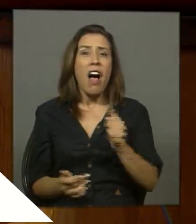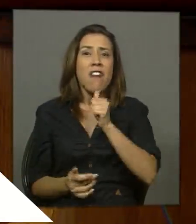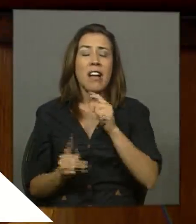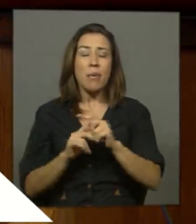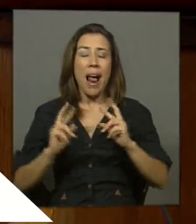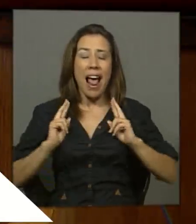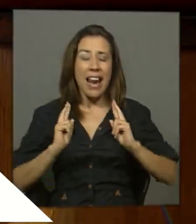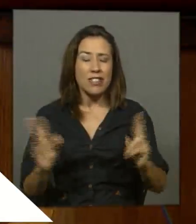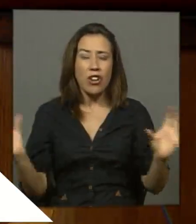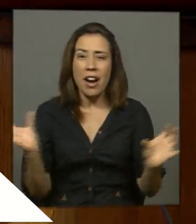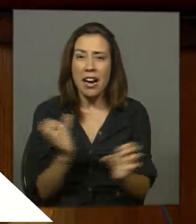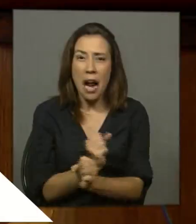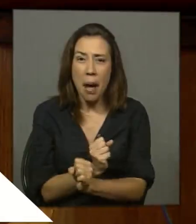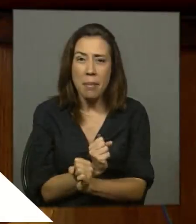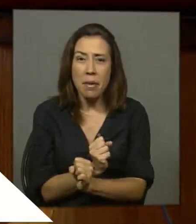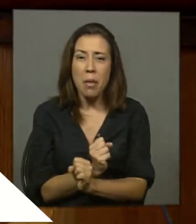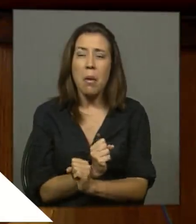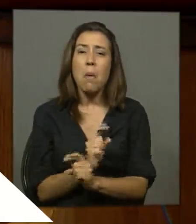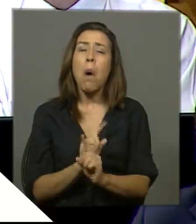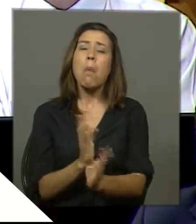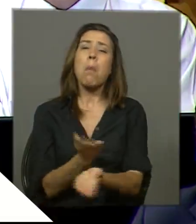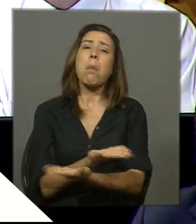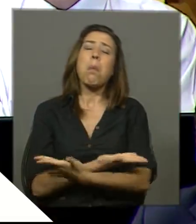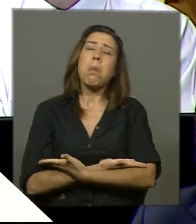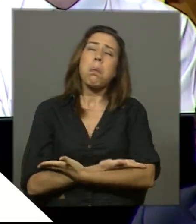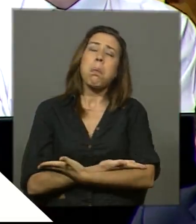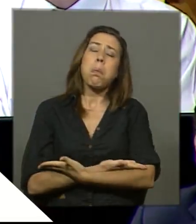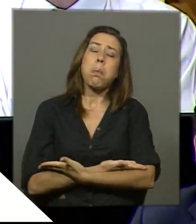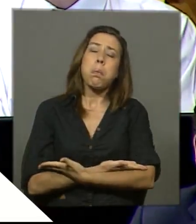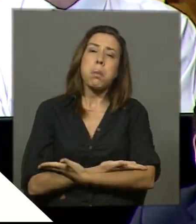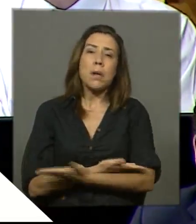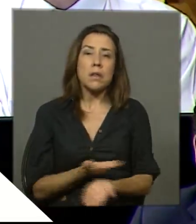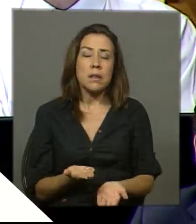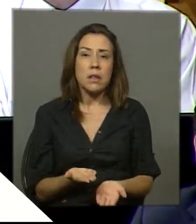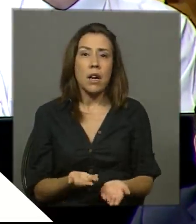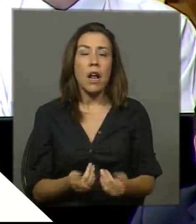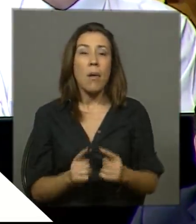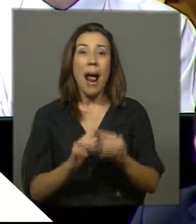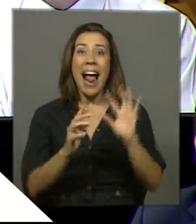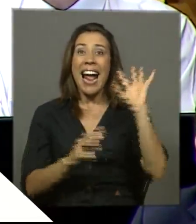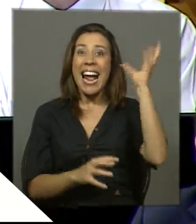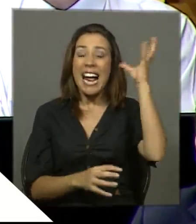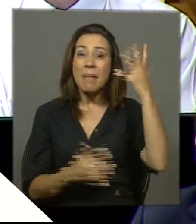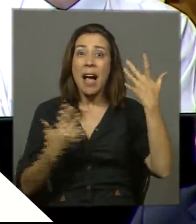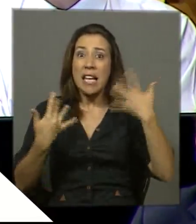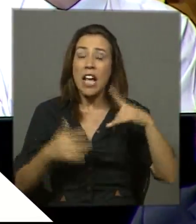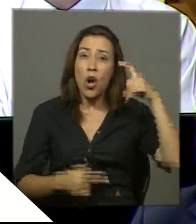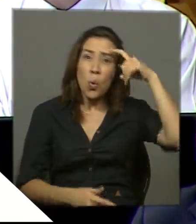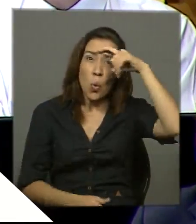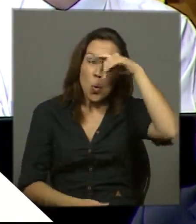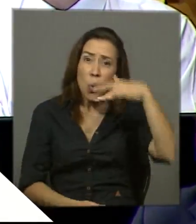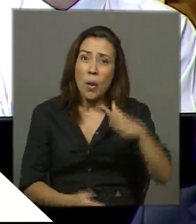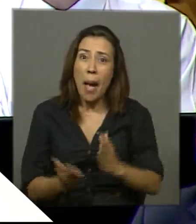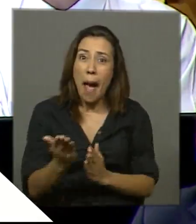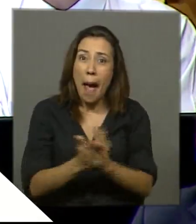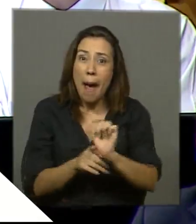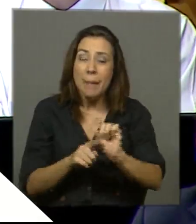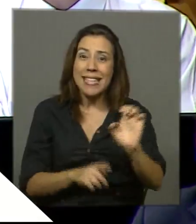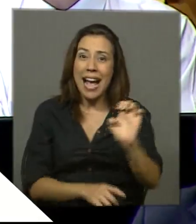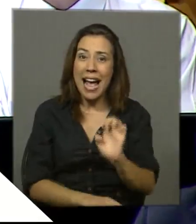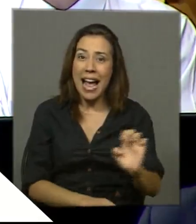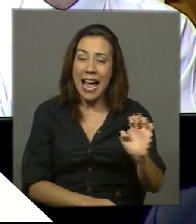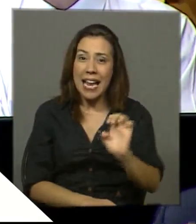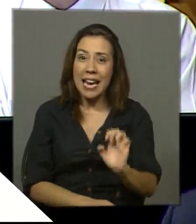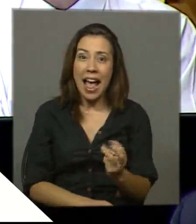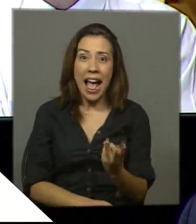reacción con pasividad ministro las las condiciones climáticas ya eran adversas a inicios de enero